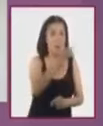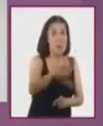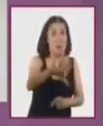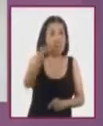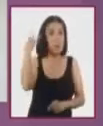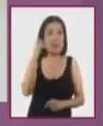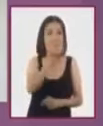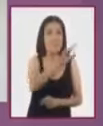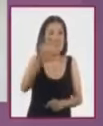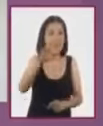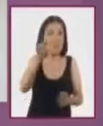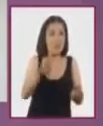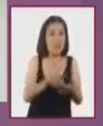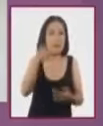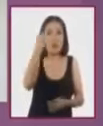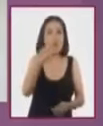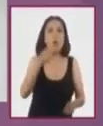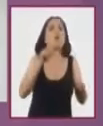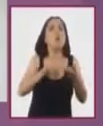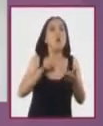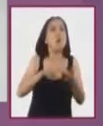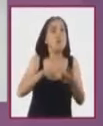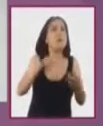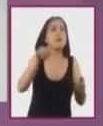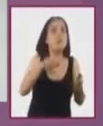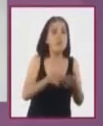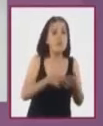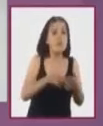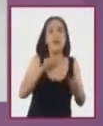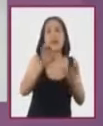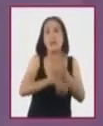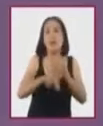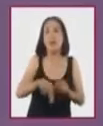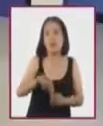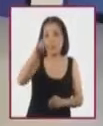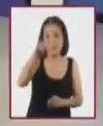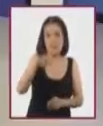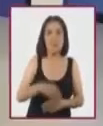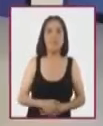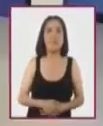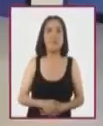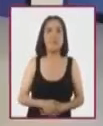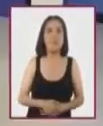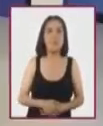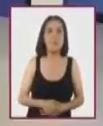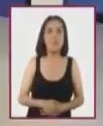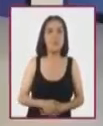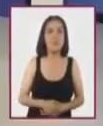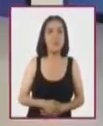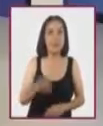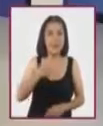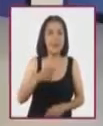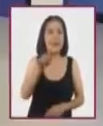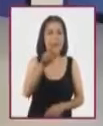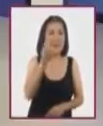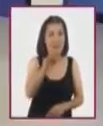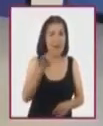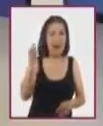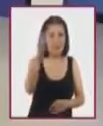por hora, indicamos su dirección, por ejemplo, hacia el norte. Veo que tiene un avión ahí, maestro.